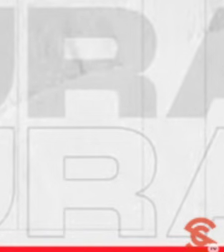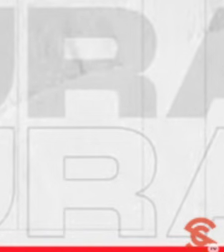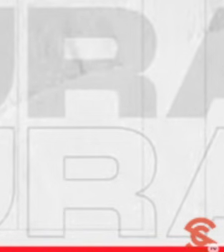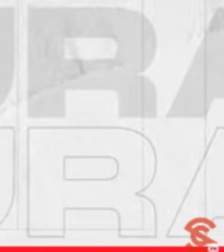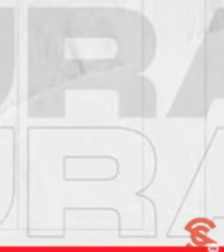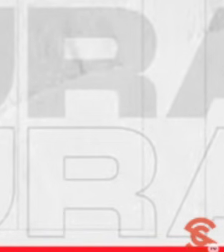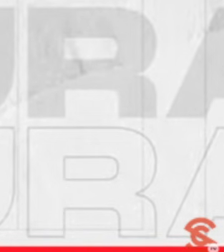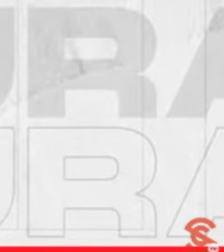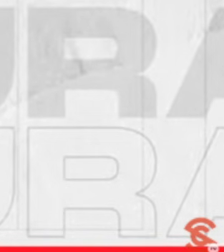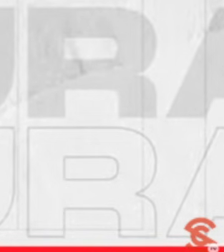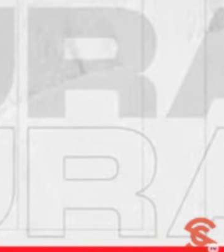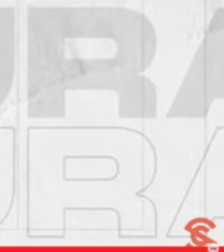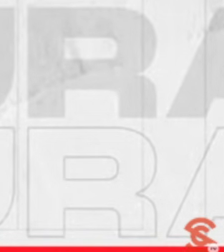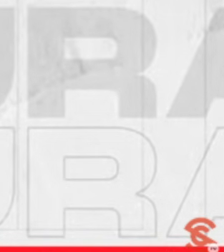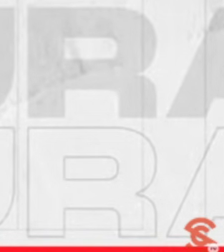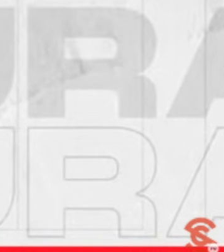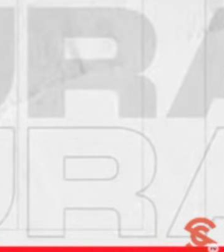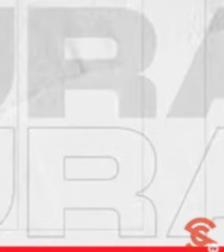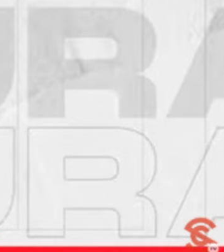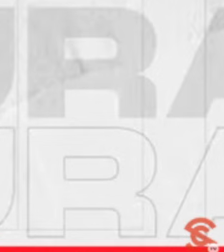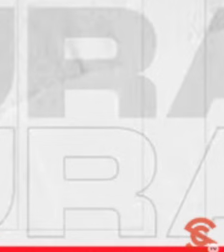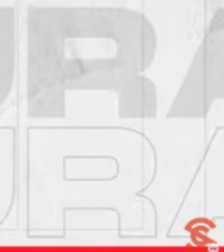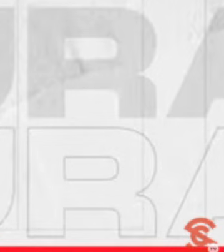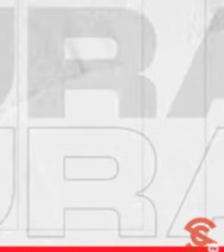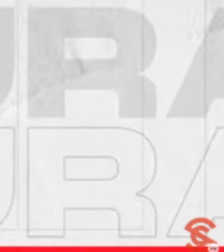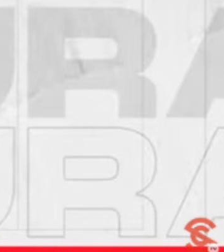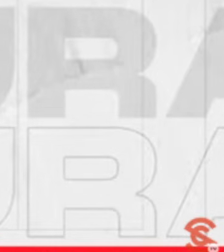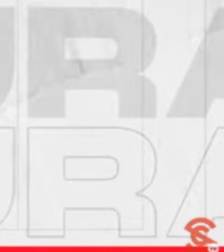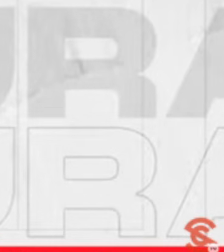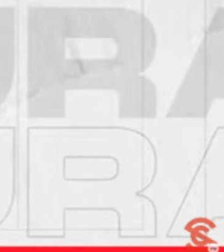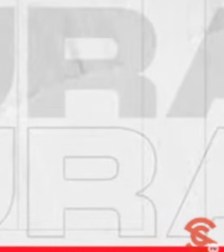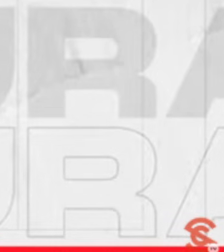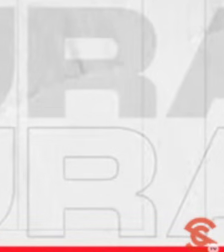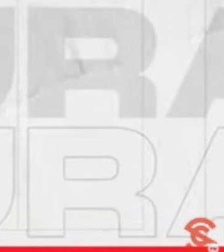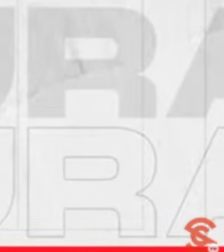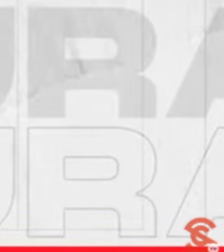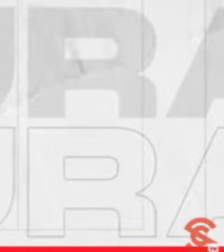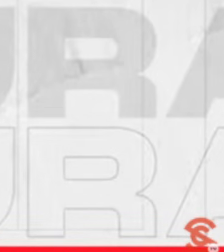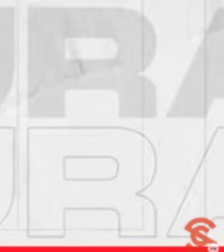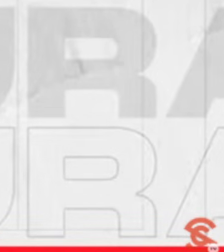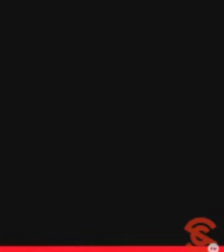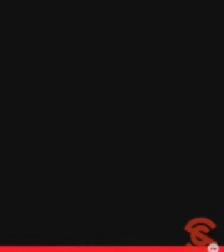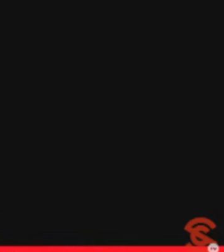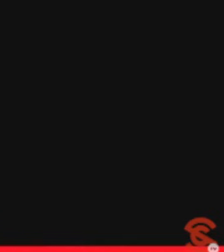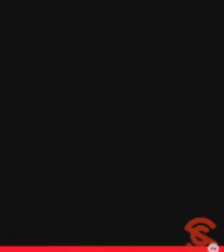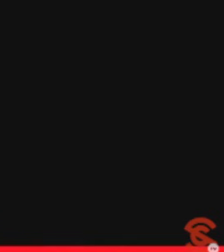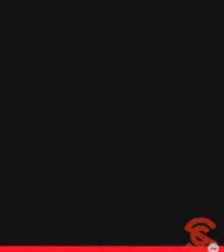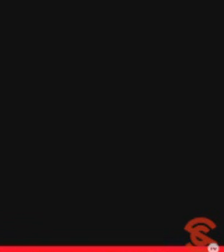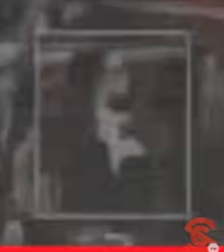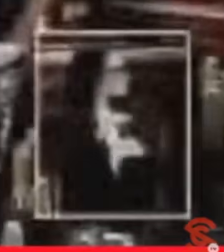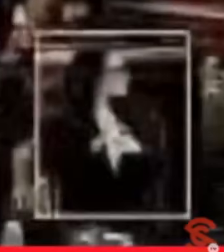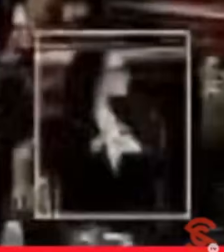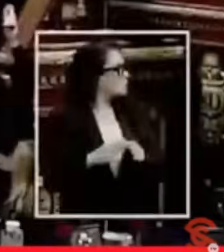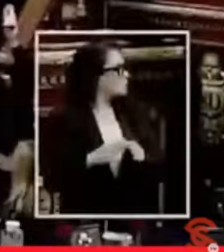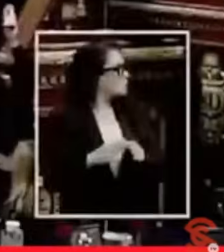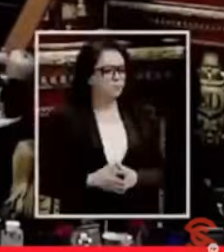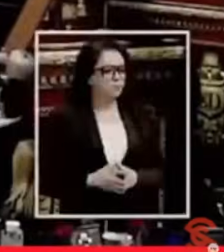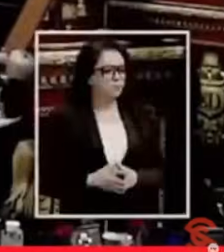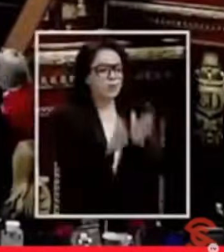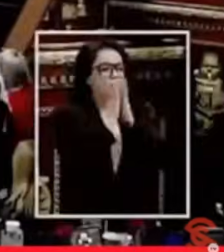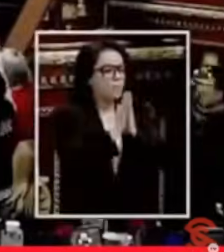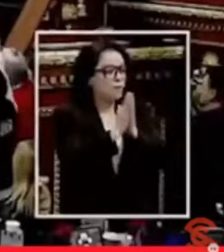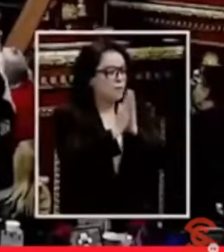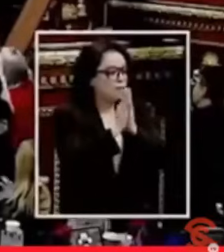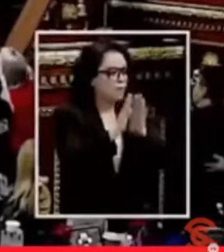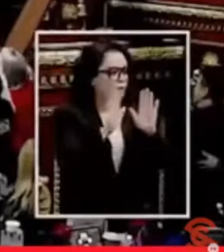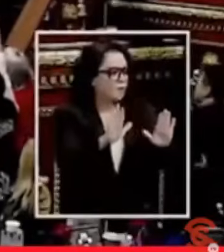diciembre se tiene que aprobar el presupuesto de la ciudad, ¿no? Entonces seguimos con la sesión, aprobamos la ley de ingresos,